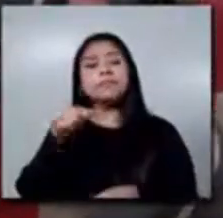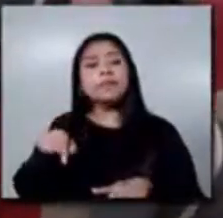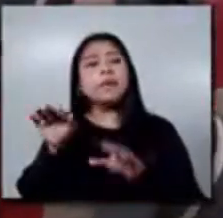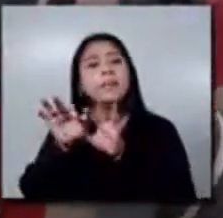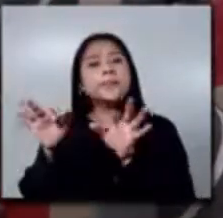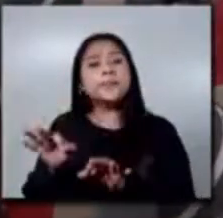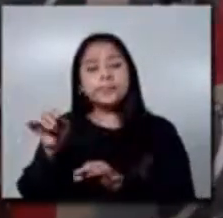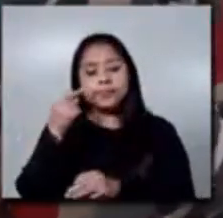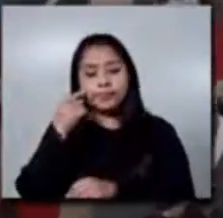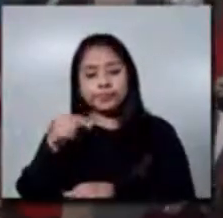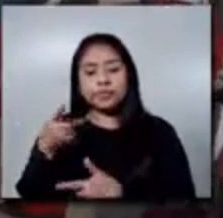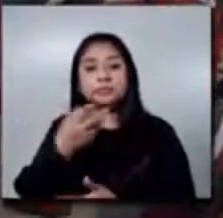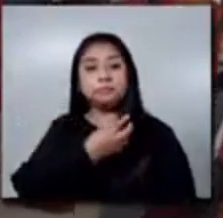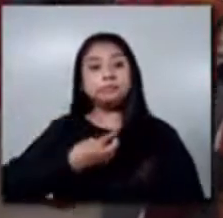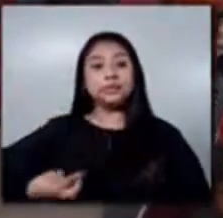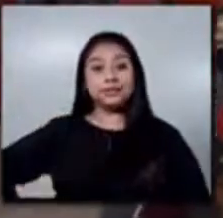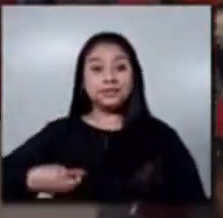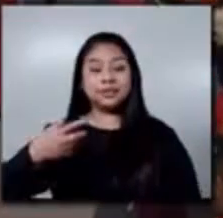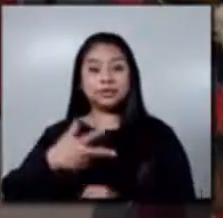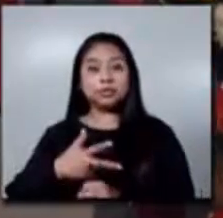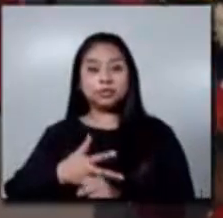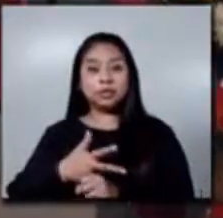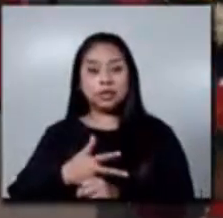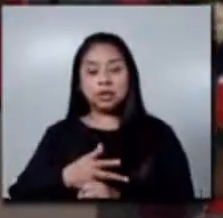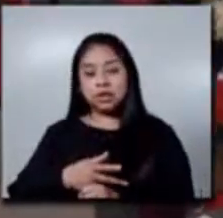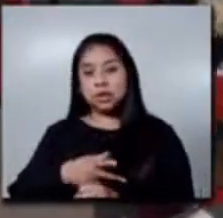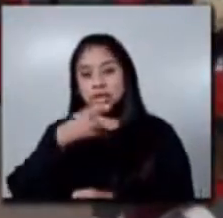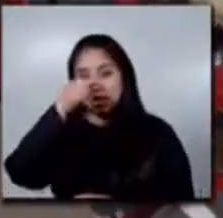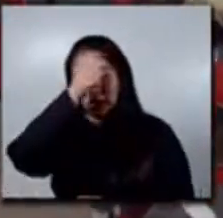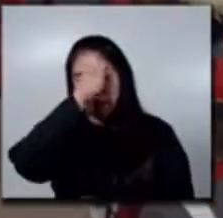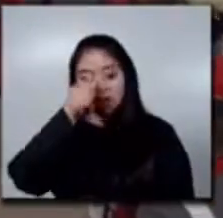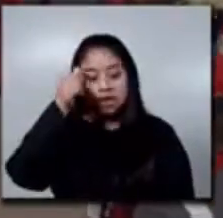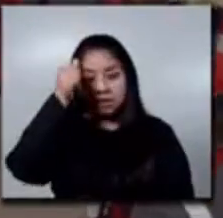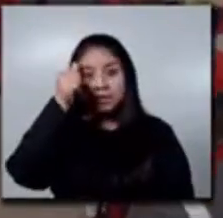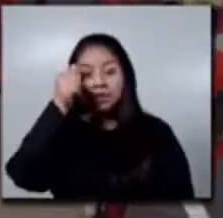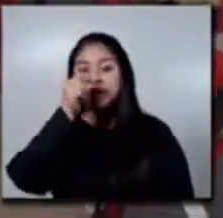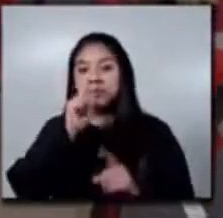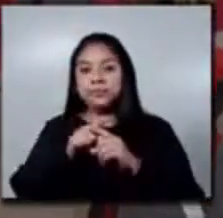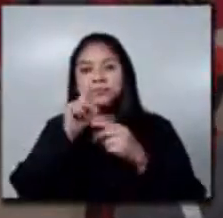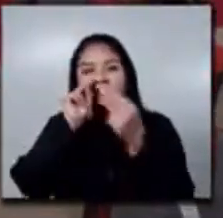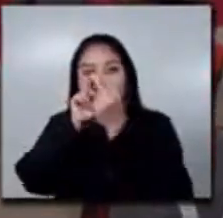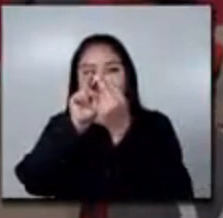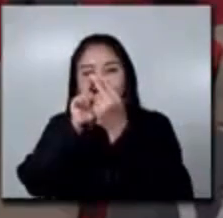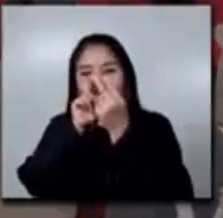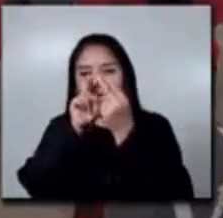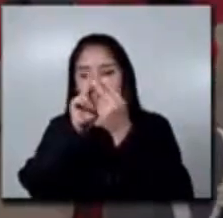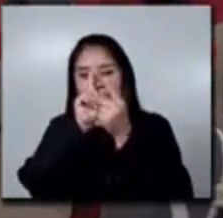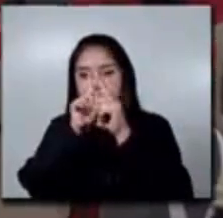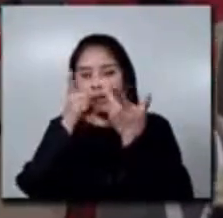ahora el presidente de la República de Guatemala, el doctor Alejandro Yamatei, conoce a los funcionarios